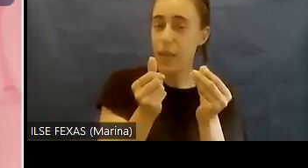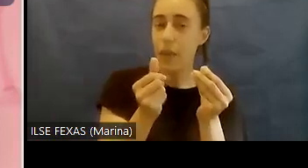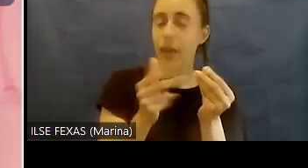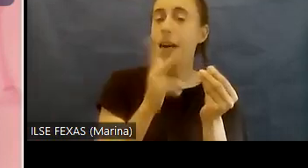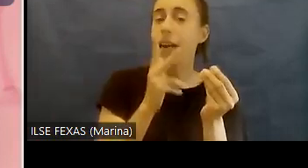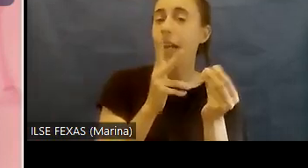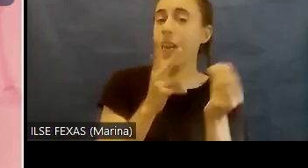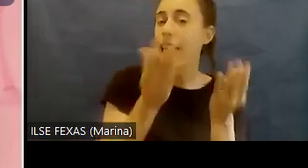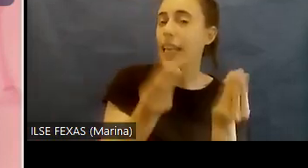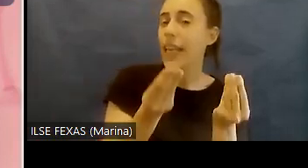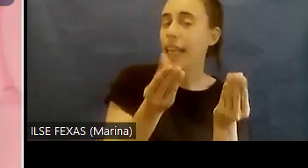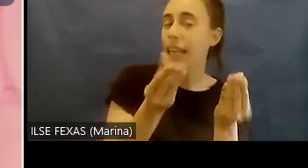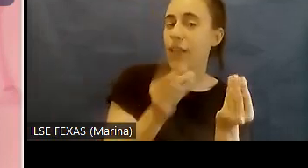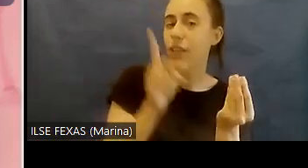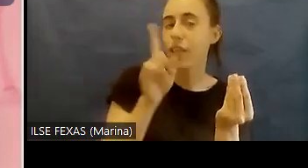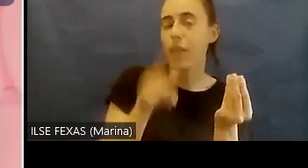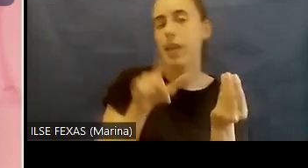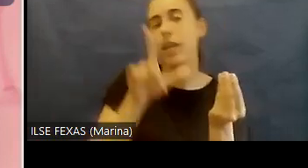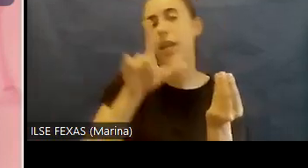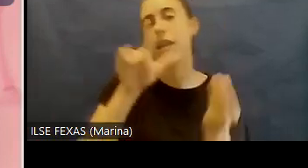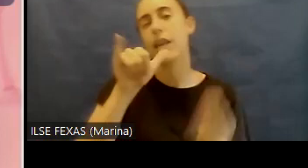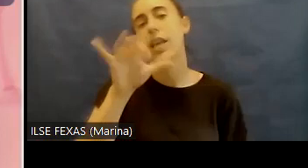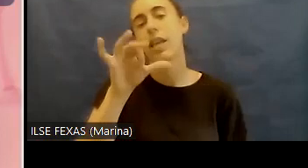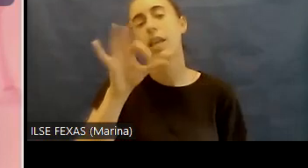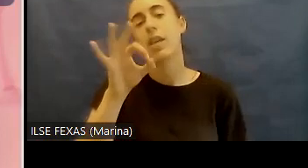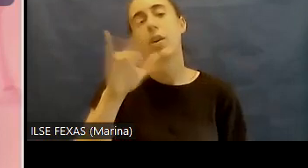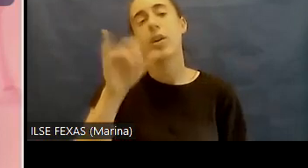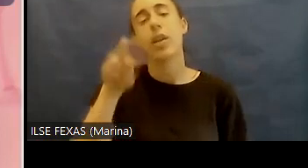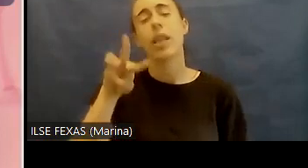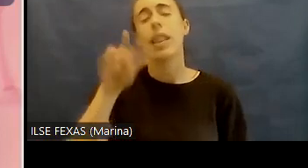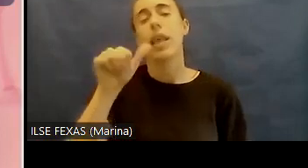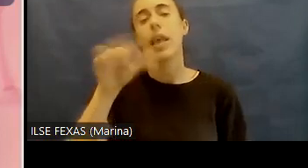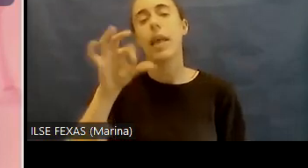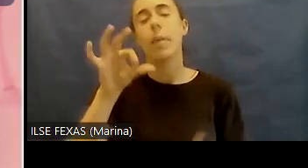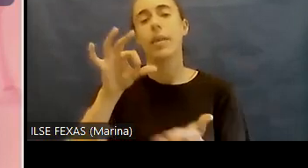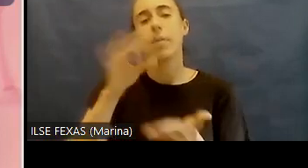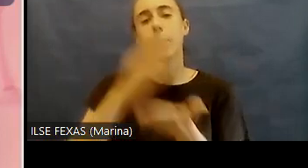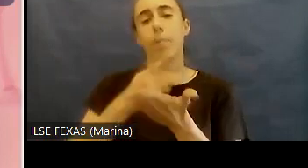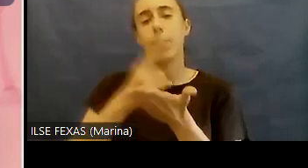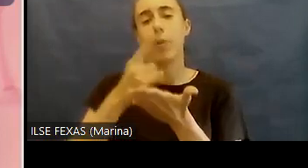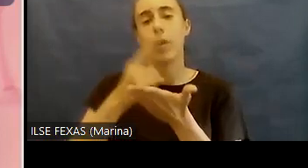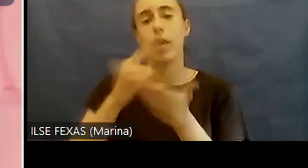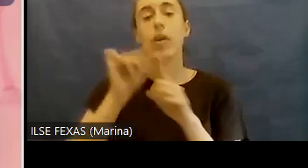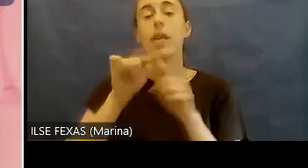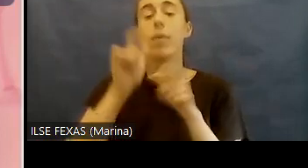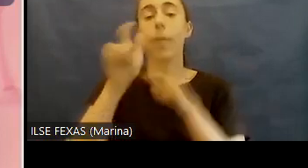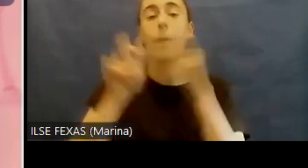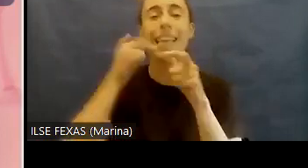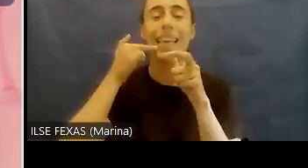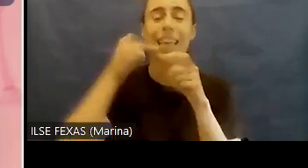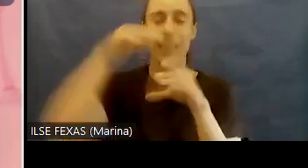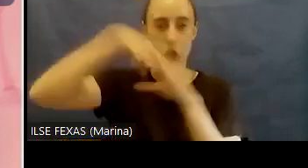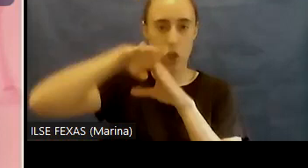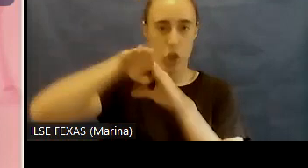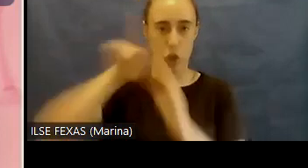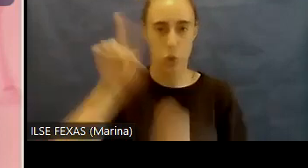una serie de lisocimas, de enzimas, de proteínas, que son las que ayudan a evitar que las bacterias se asienten aquí. Bueno, pues en estos